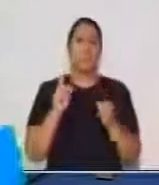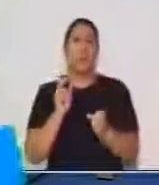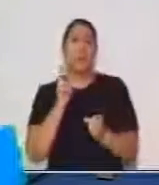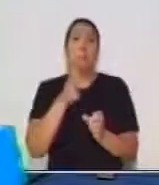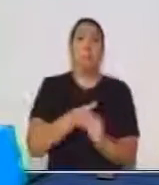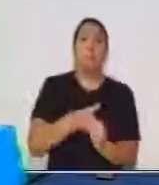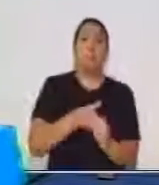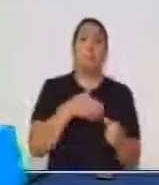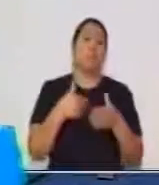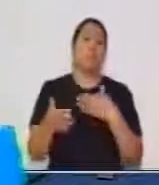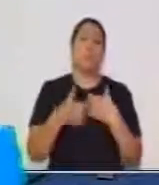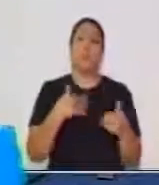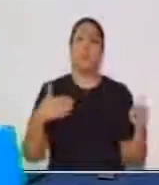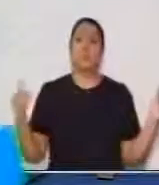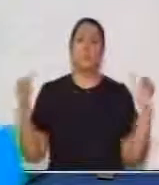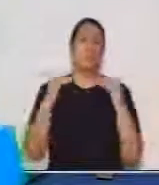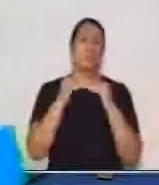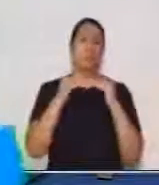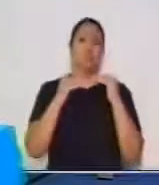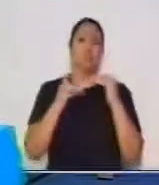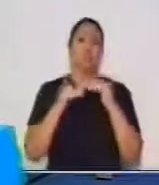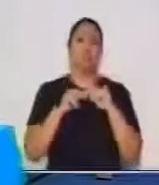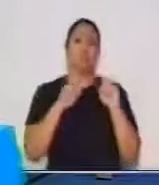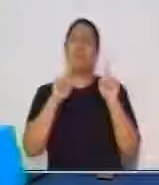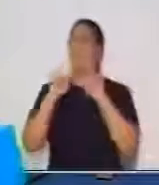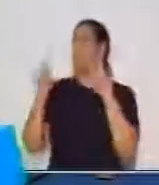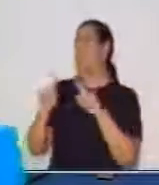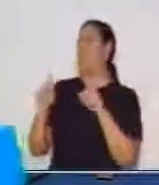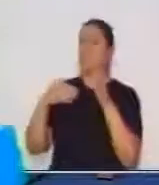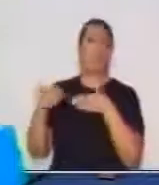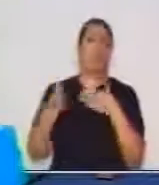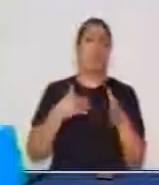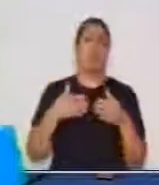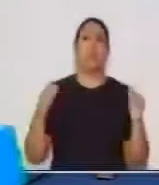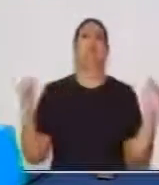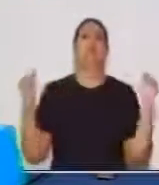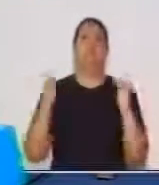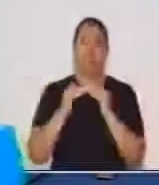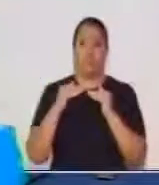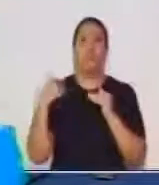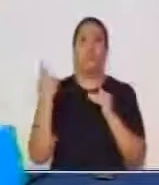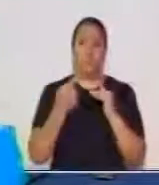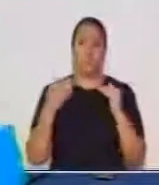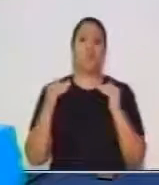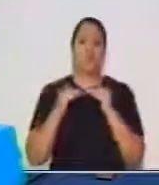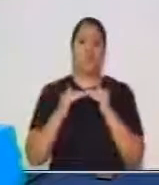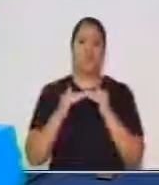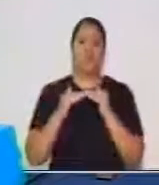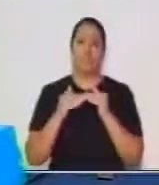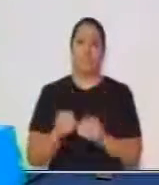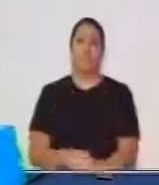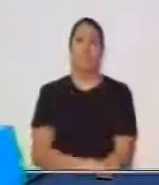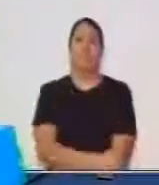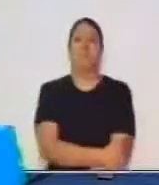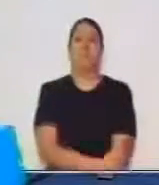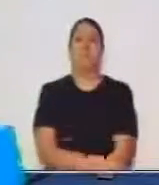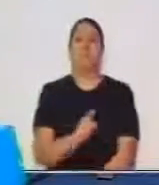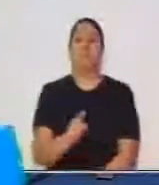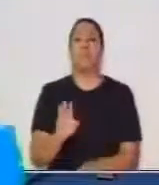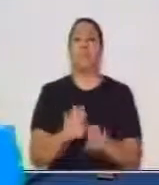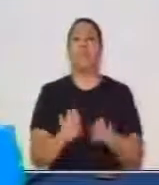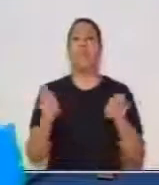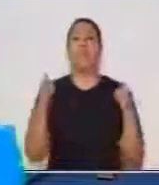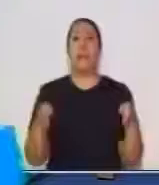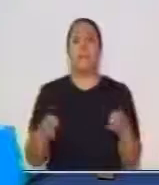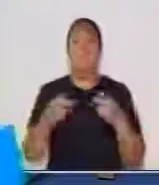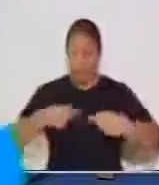muy importante porque cuando hablamos de una mesa redonda es que todos van a estar al mismo nivel,